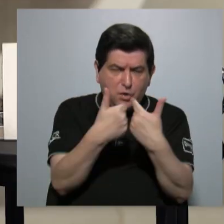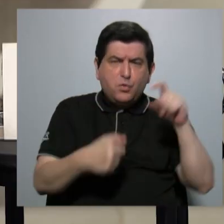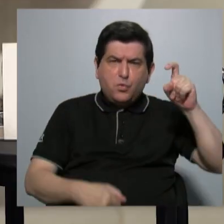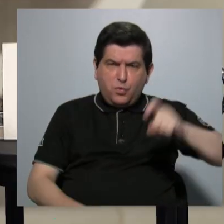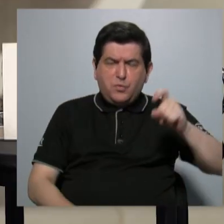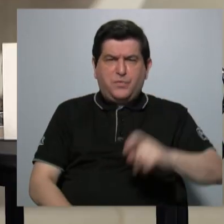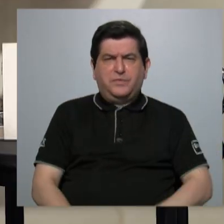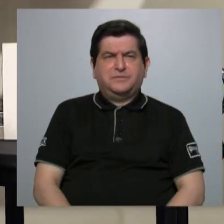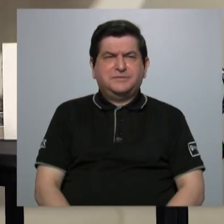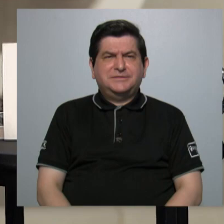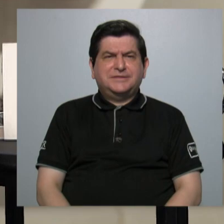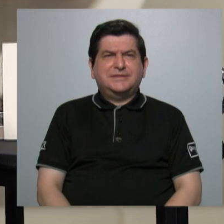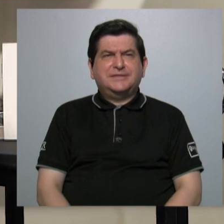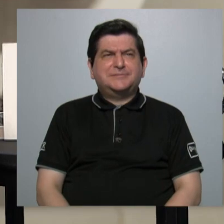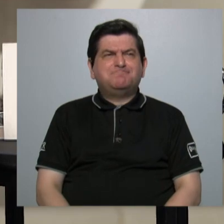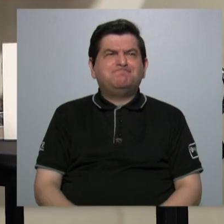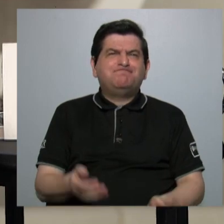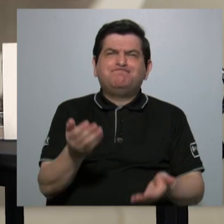necesitaba, había como una